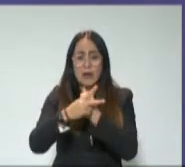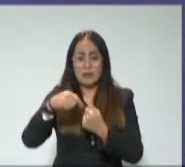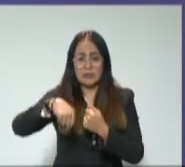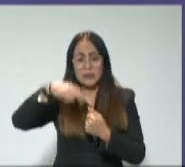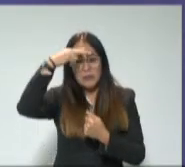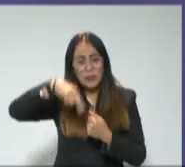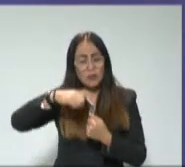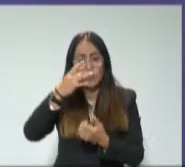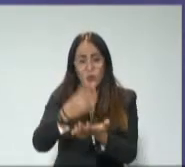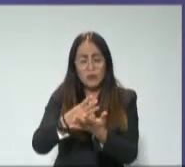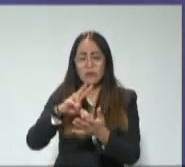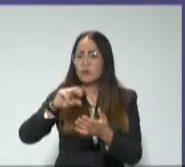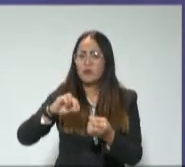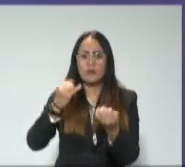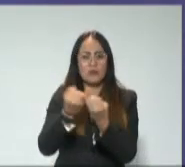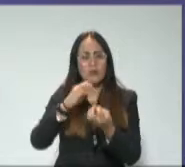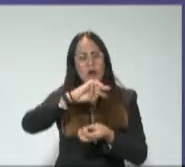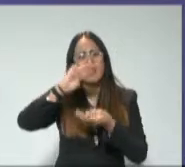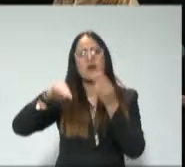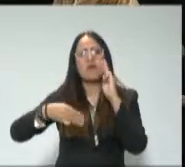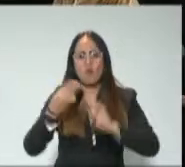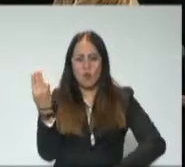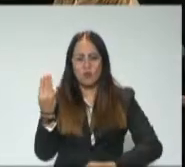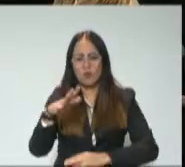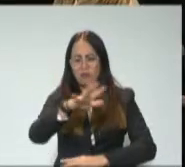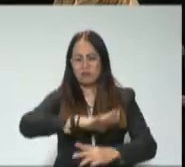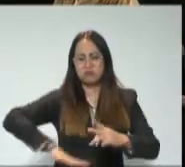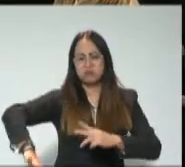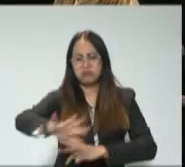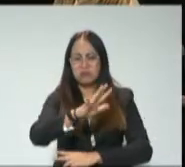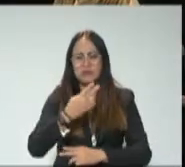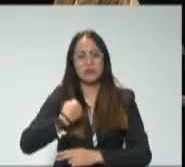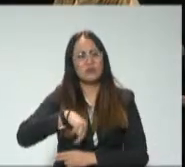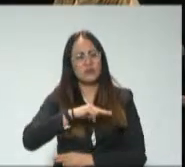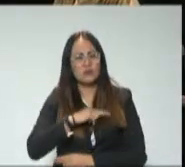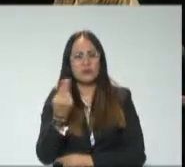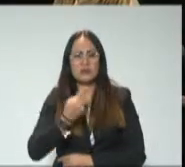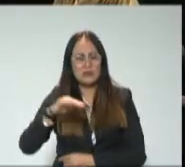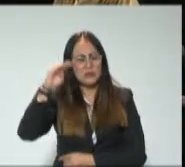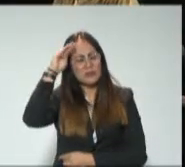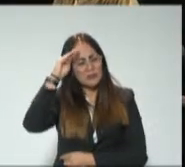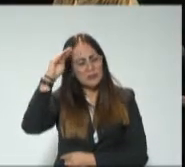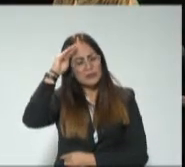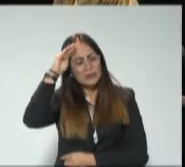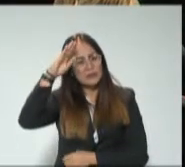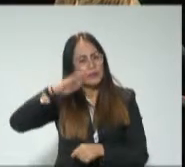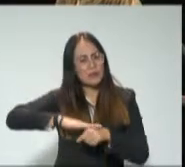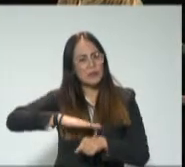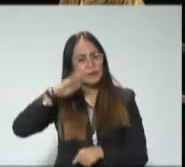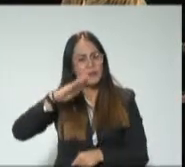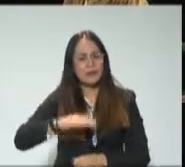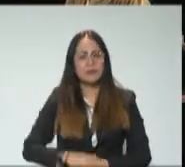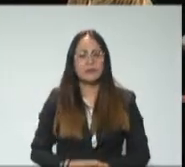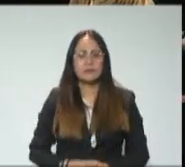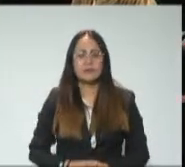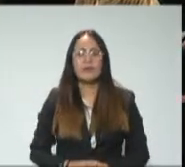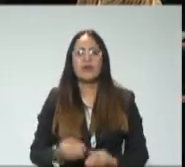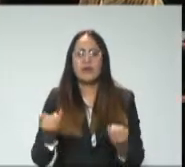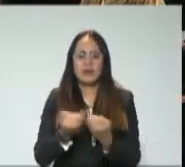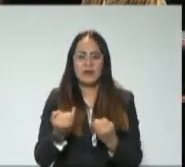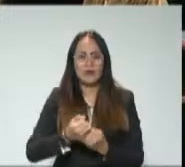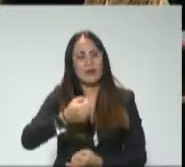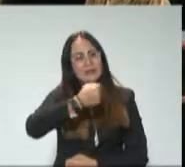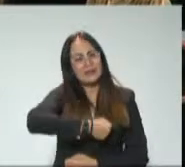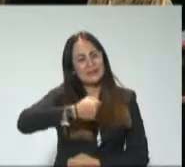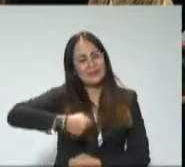entero y que necesitamos reflexionar con serenidad y con profundidad saludo con gran afecto a